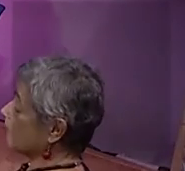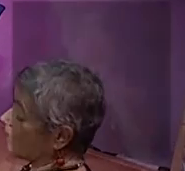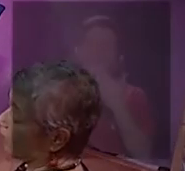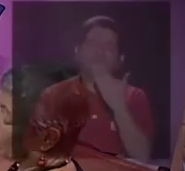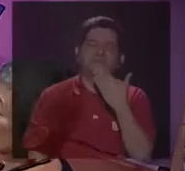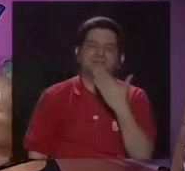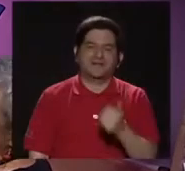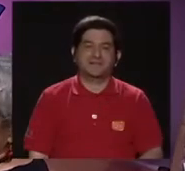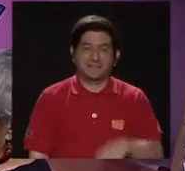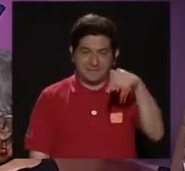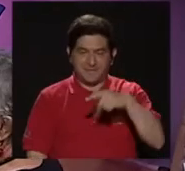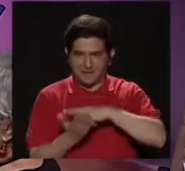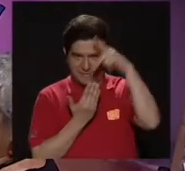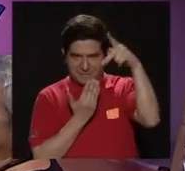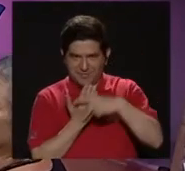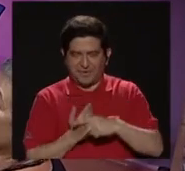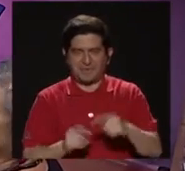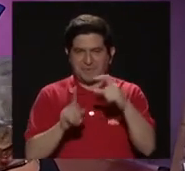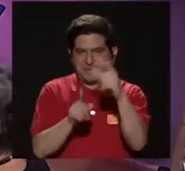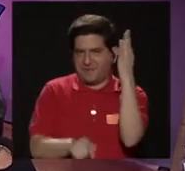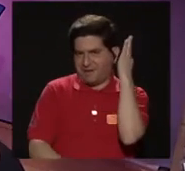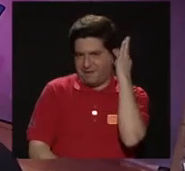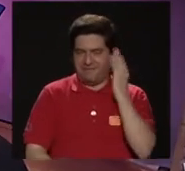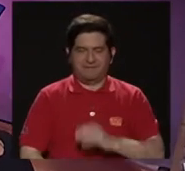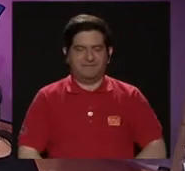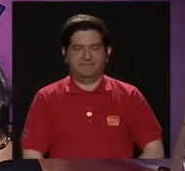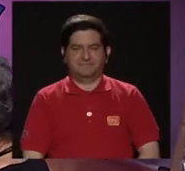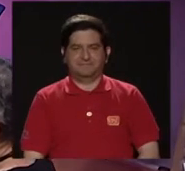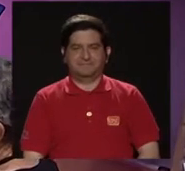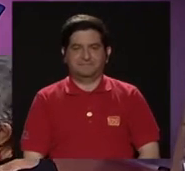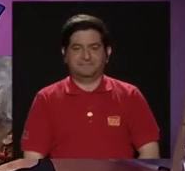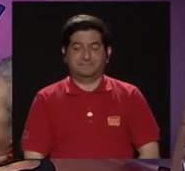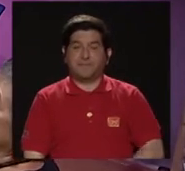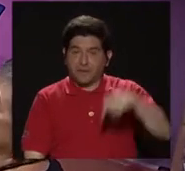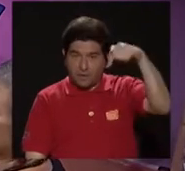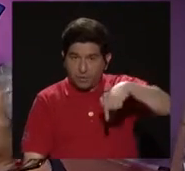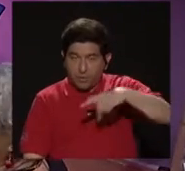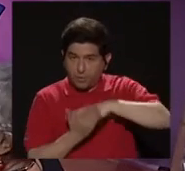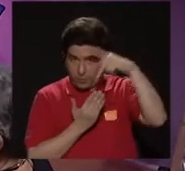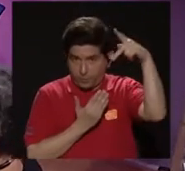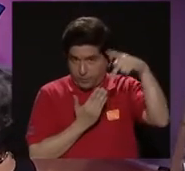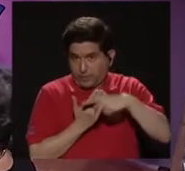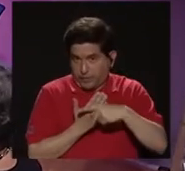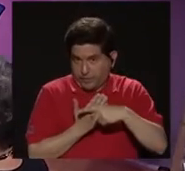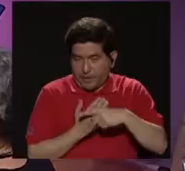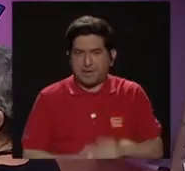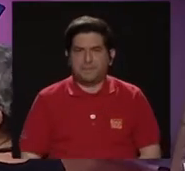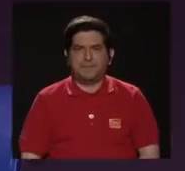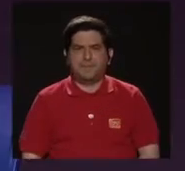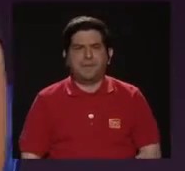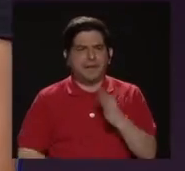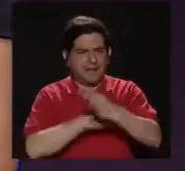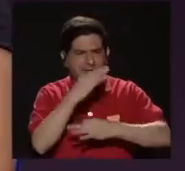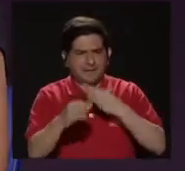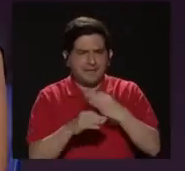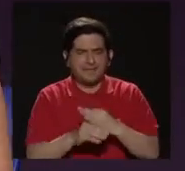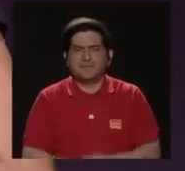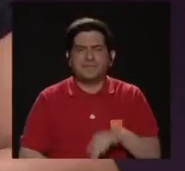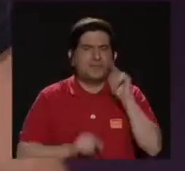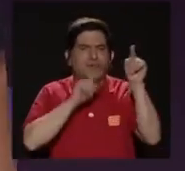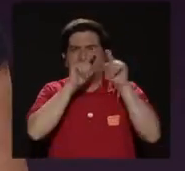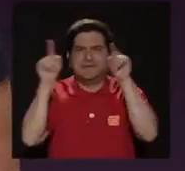Muchas gracias por estar con nosotras en Palabra de Mujer. Hoy en nuestro programa, es un programa lleno de